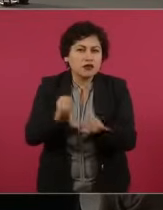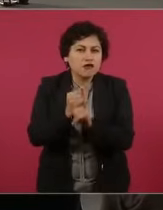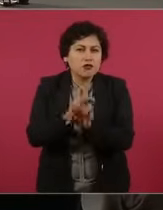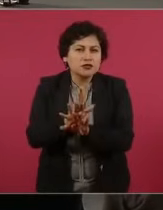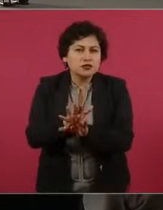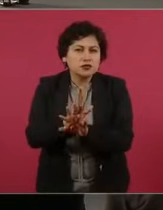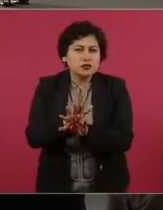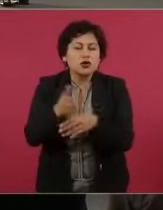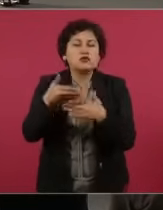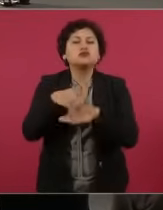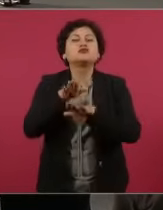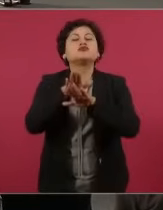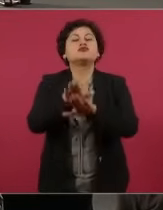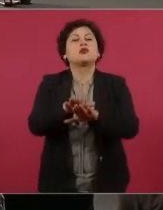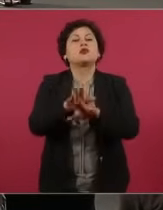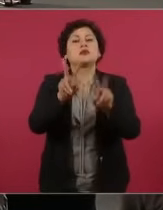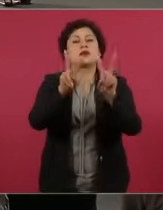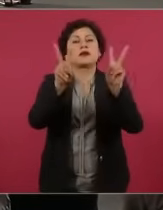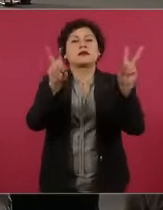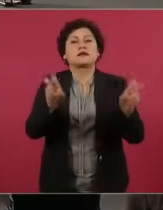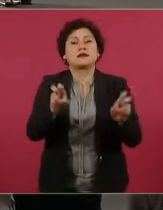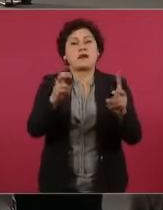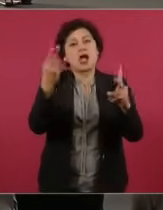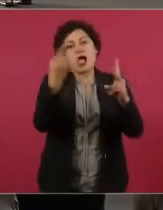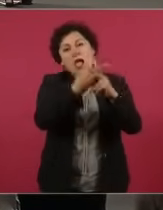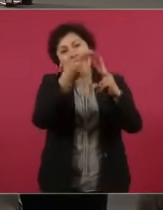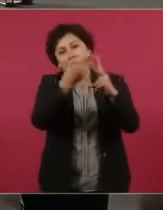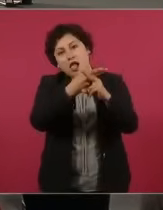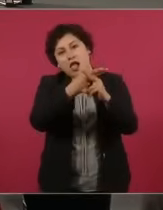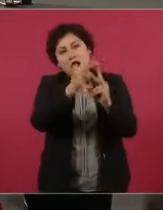de la disminución de los homicidios.